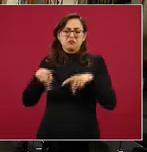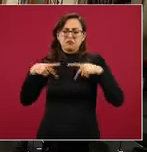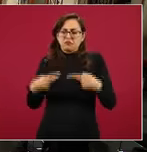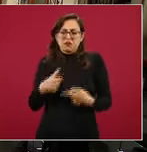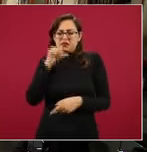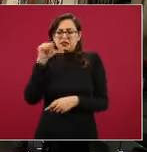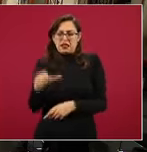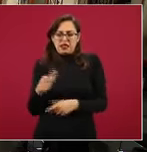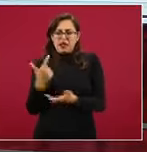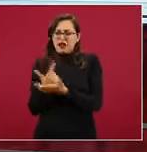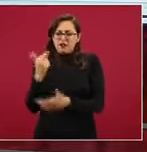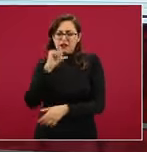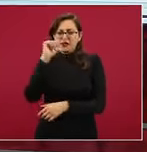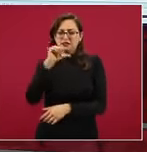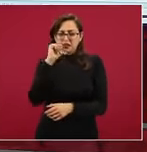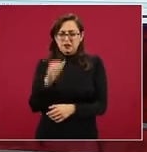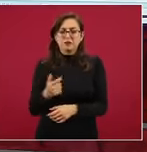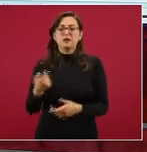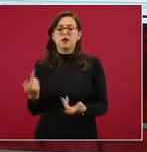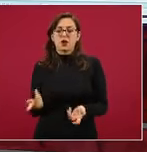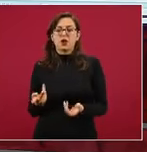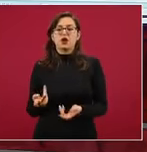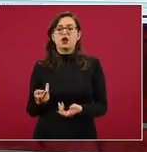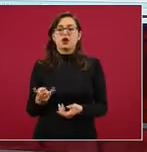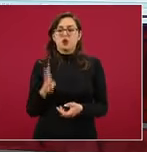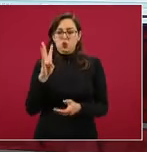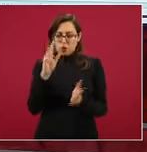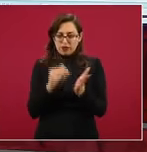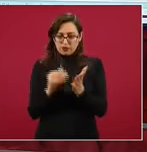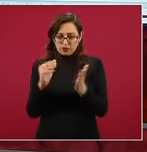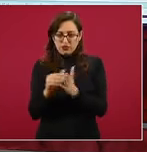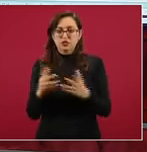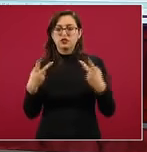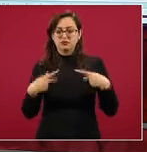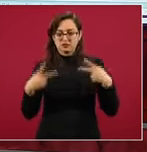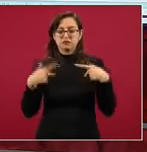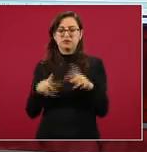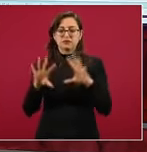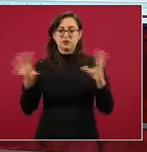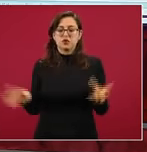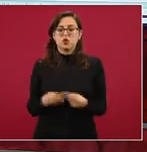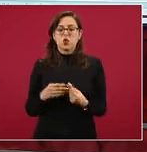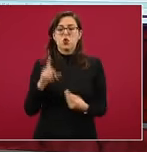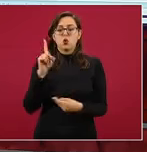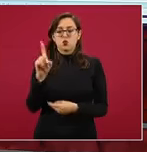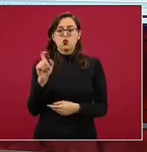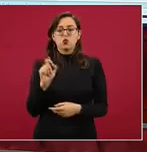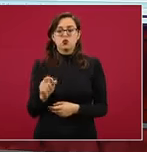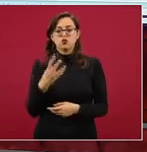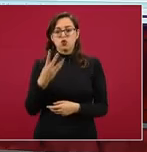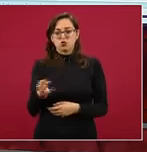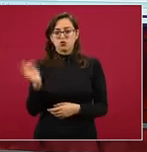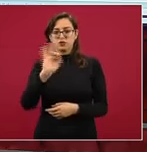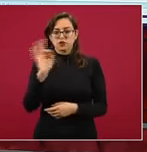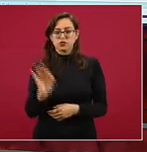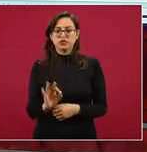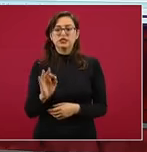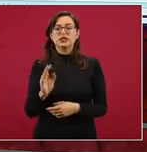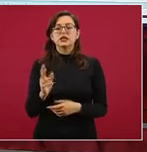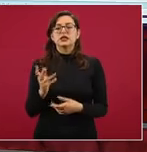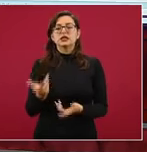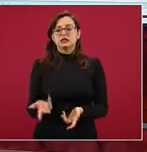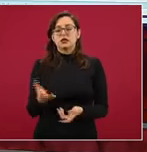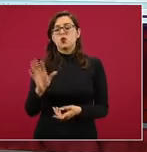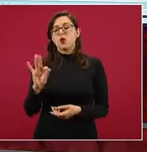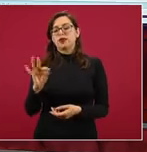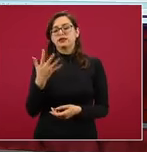total de 4 millones, se han aplicado 1.8 millones, teniendo una cobertura de la meta